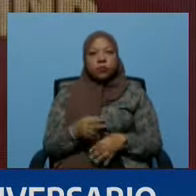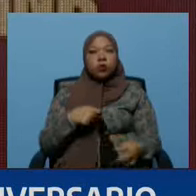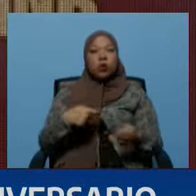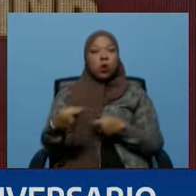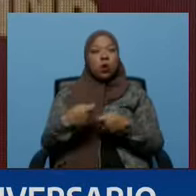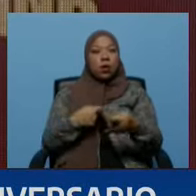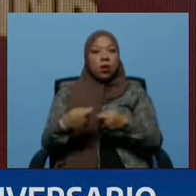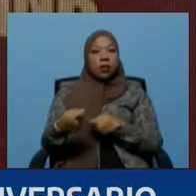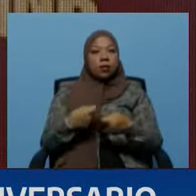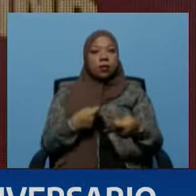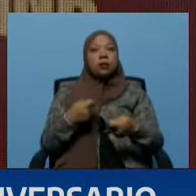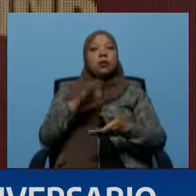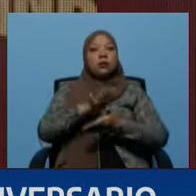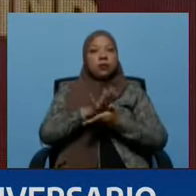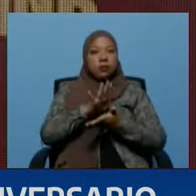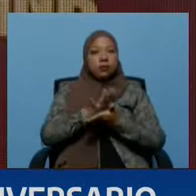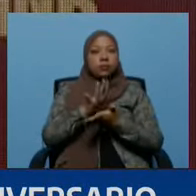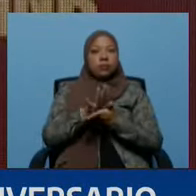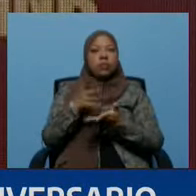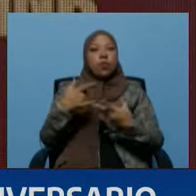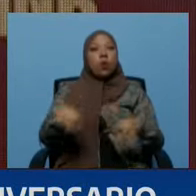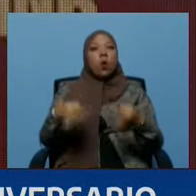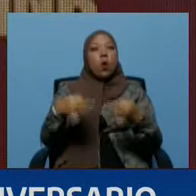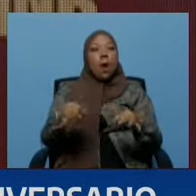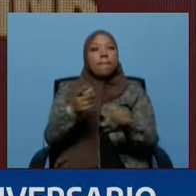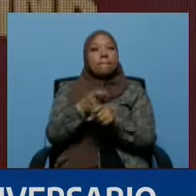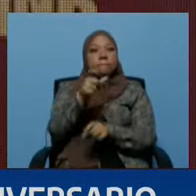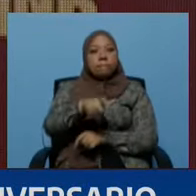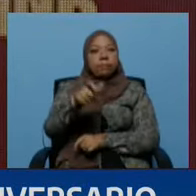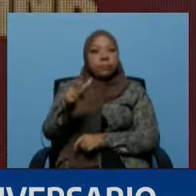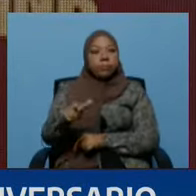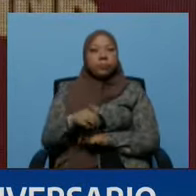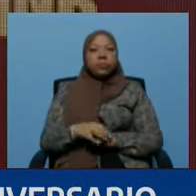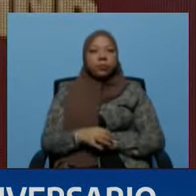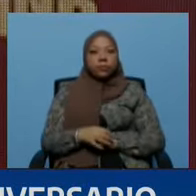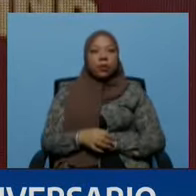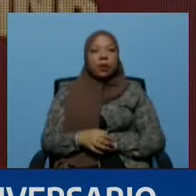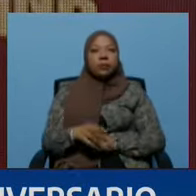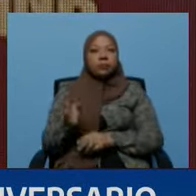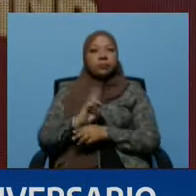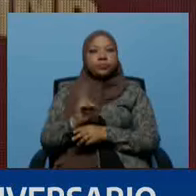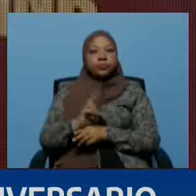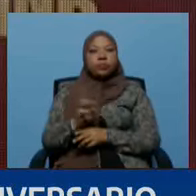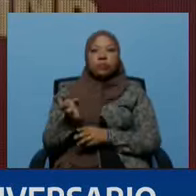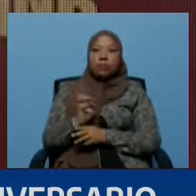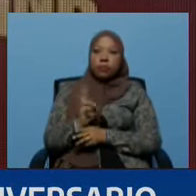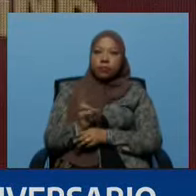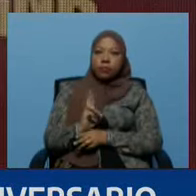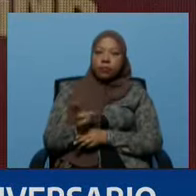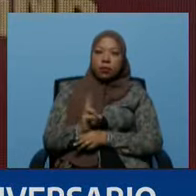coordinada, disciplinada y muy moralizada. Una reacción inmediata